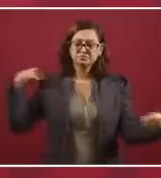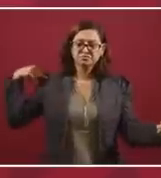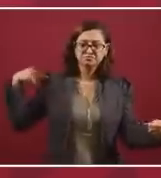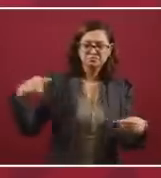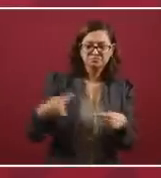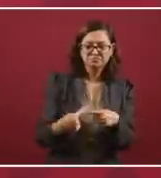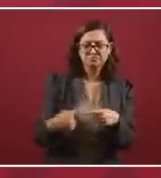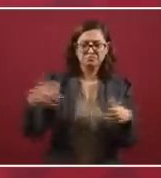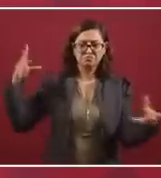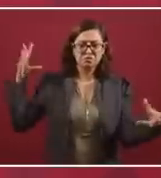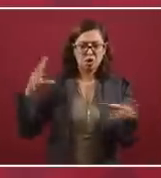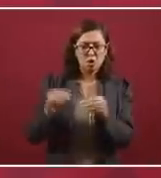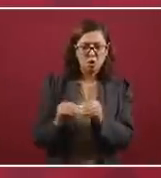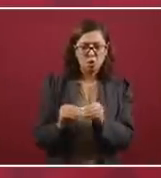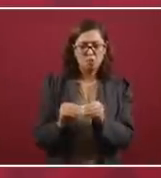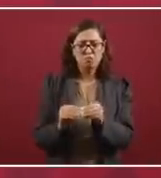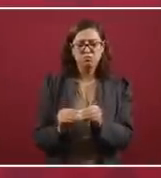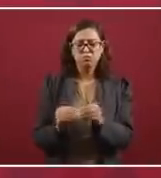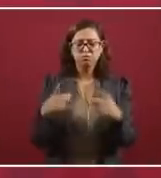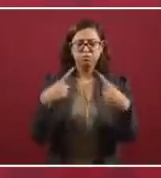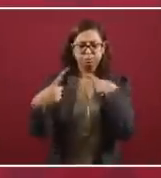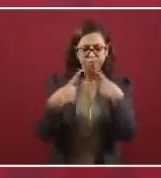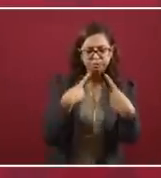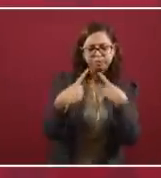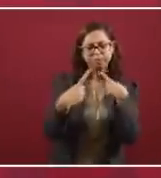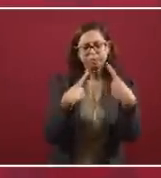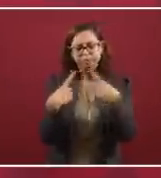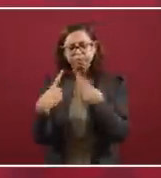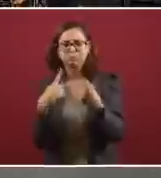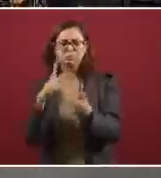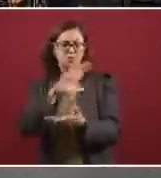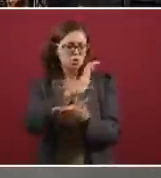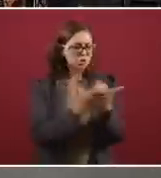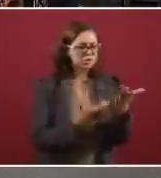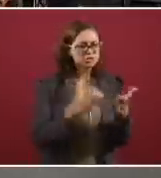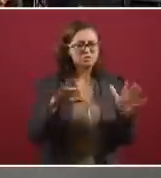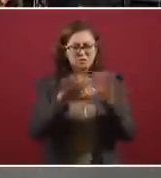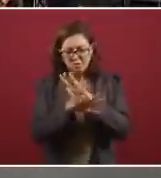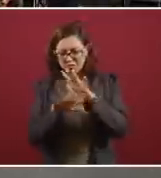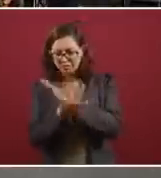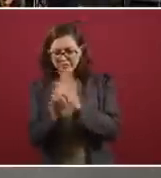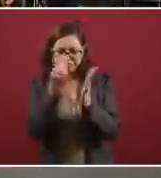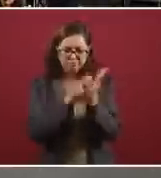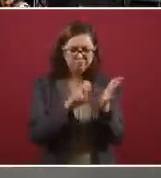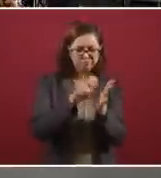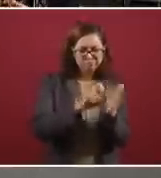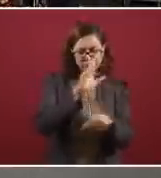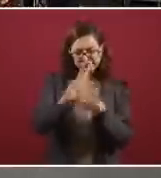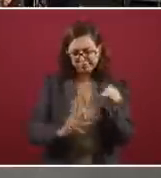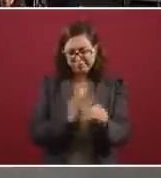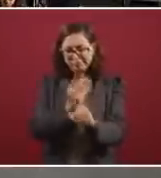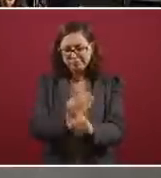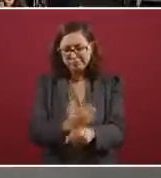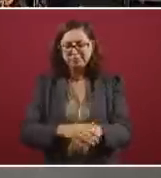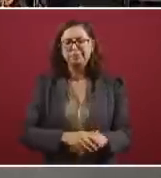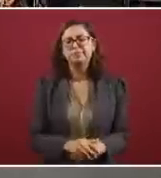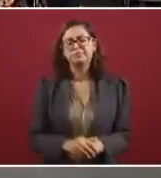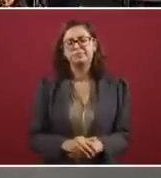renegociación de las condiciones contractuales. La primera semana de